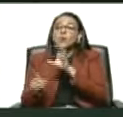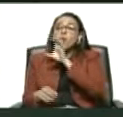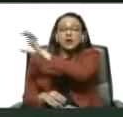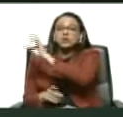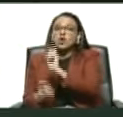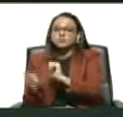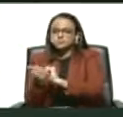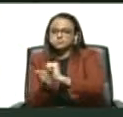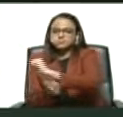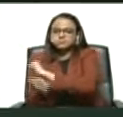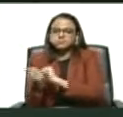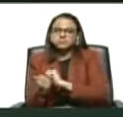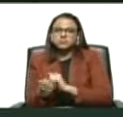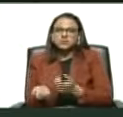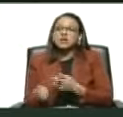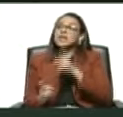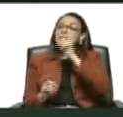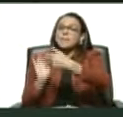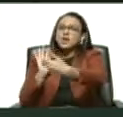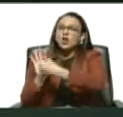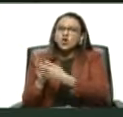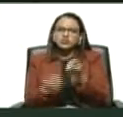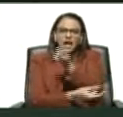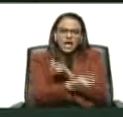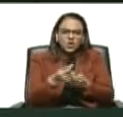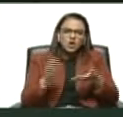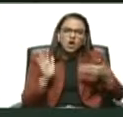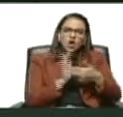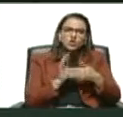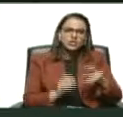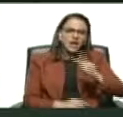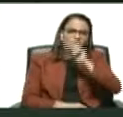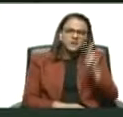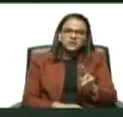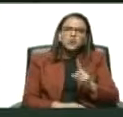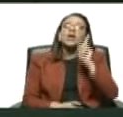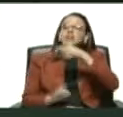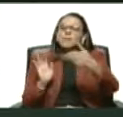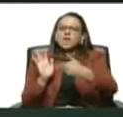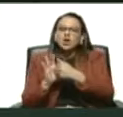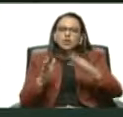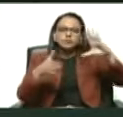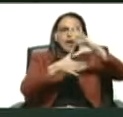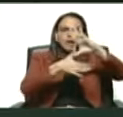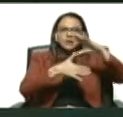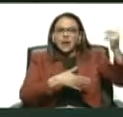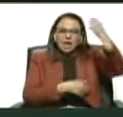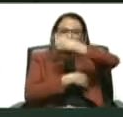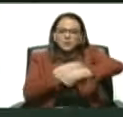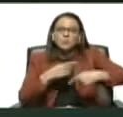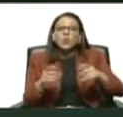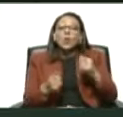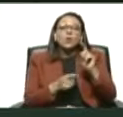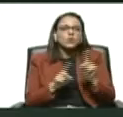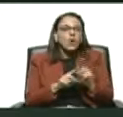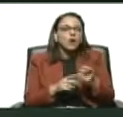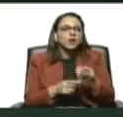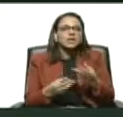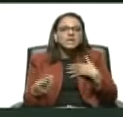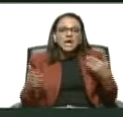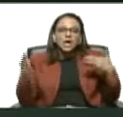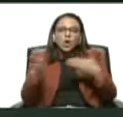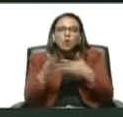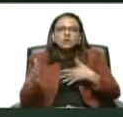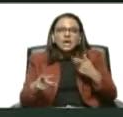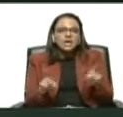agresión económica contra Venezuela fue también la agresión económica contra América Latina y el Caribe. Es buscar la destrucción de bloques regionales que